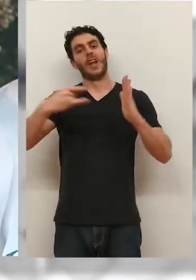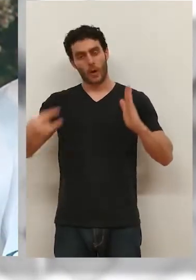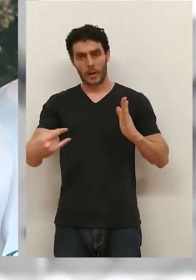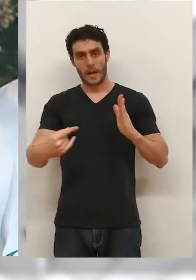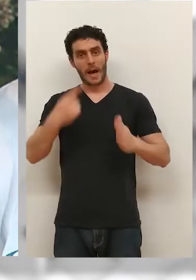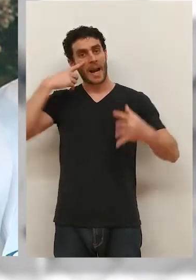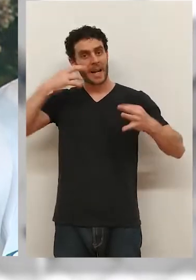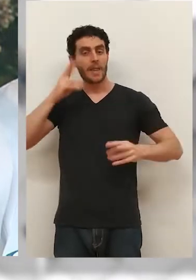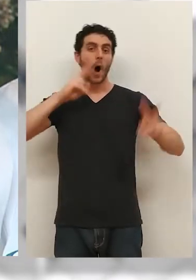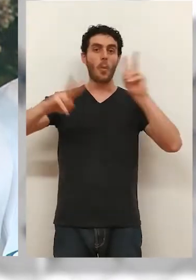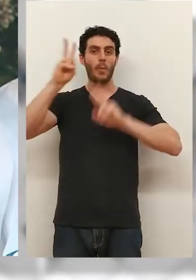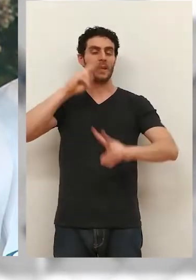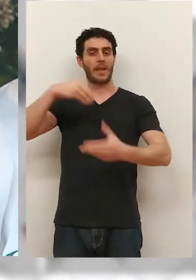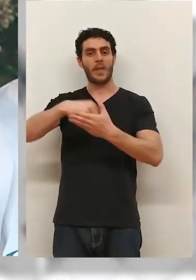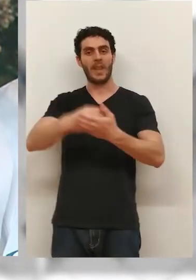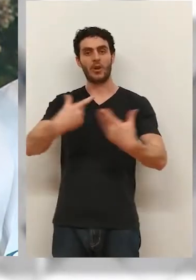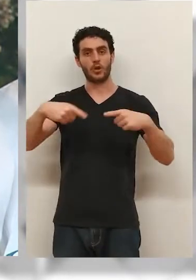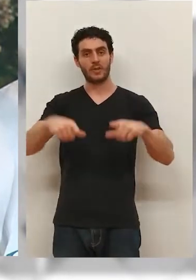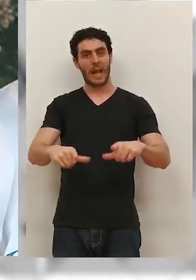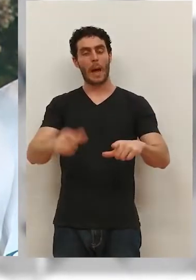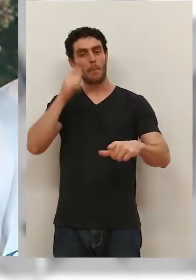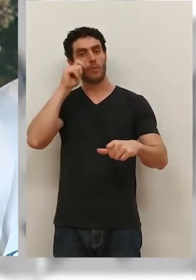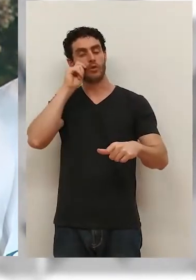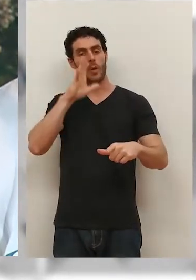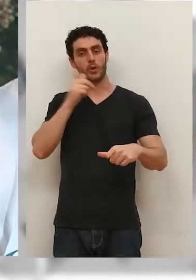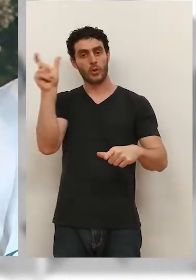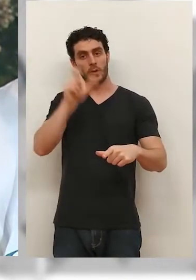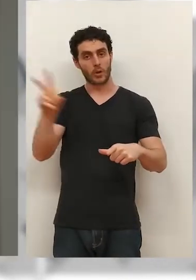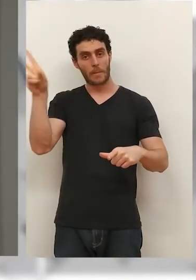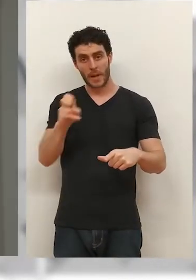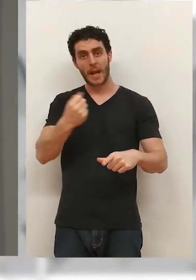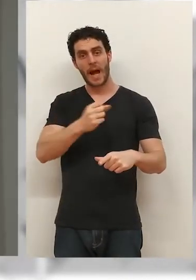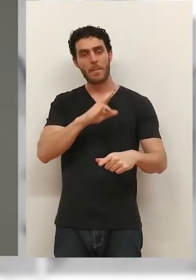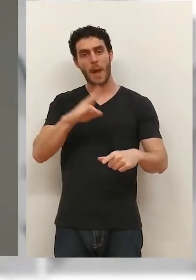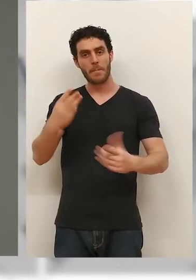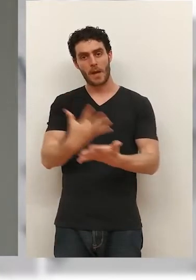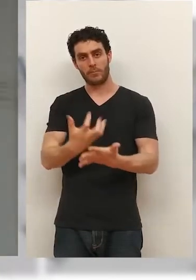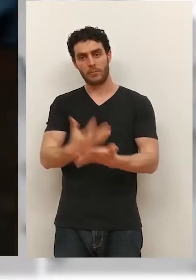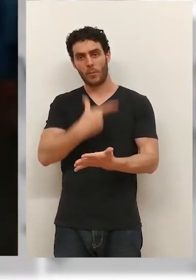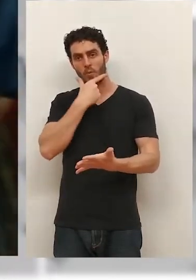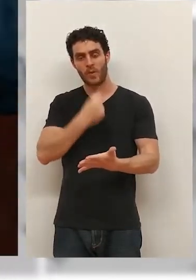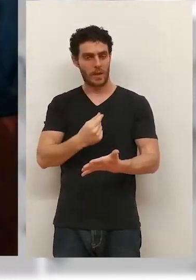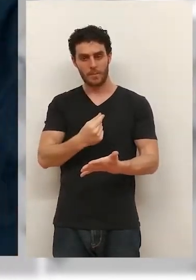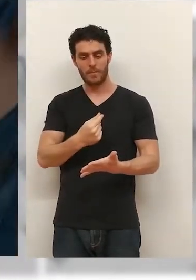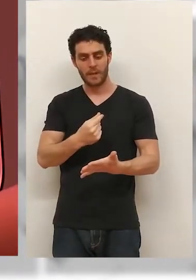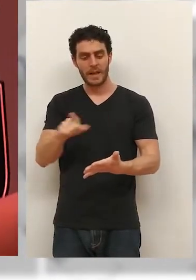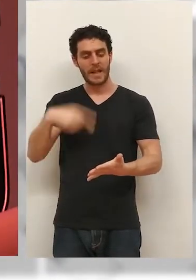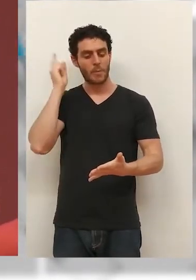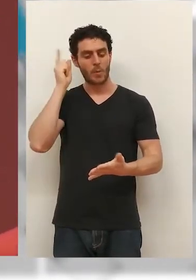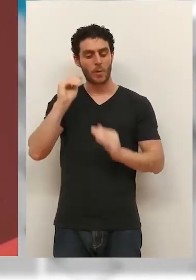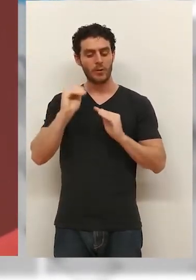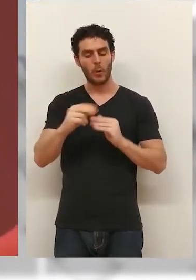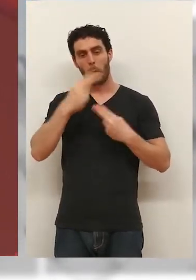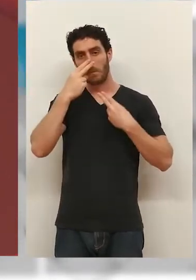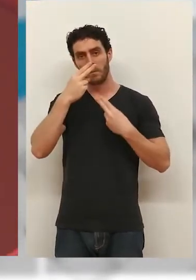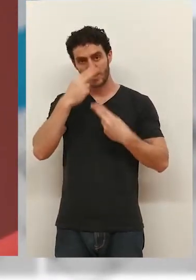y la realidad aumentada dentro de las salas del museo. Entonces, para ello, la gente vendrá, se descargará una aplicación muy sencillita en el móvil y con su móvil